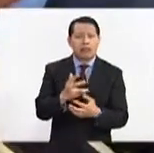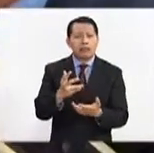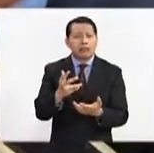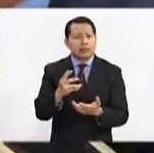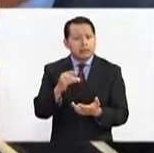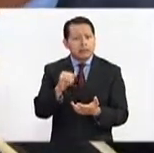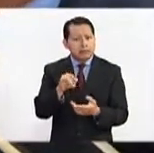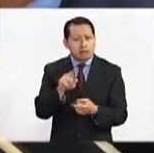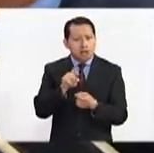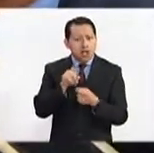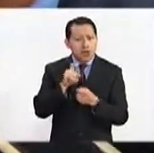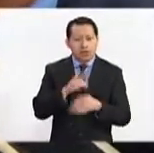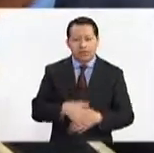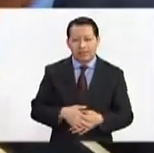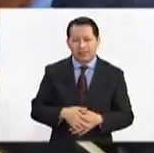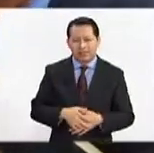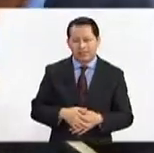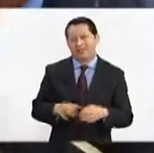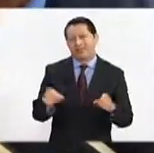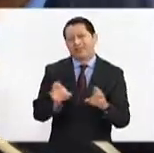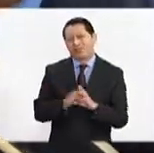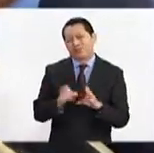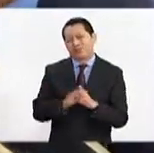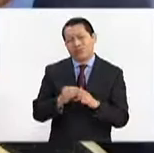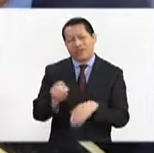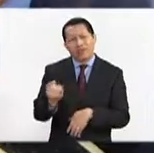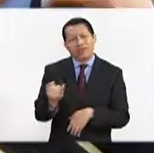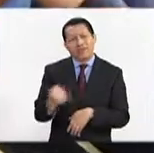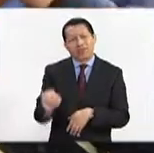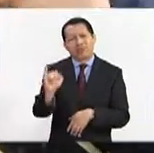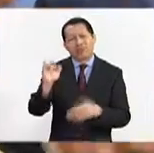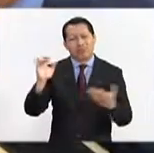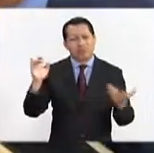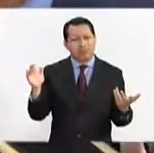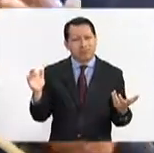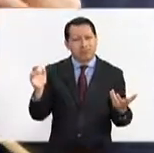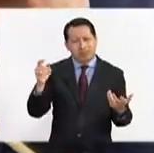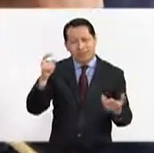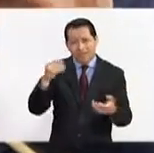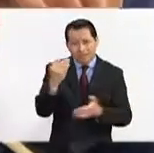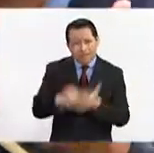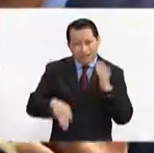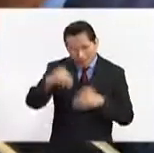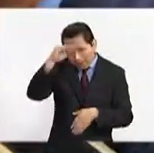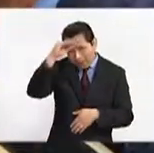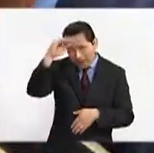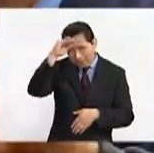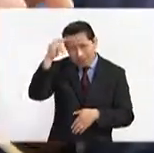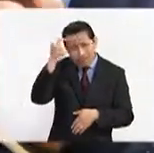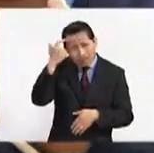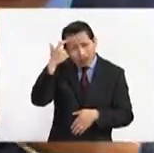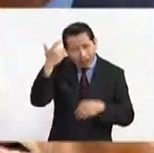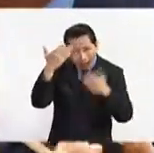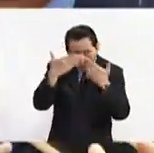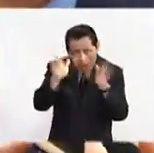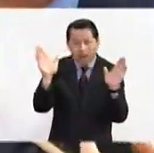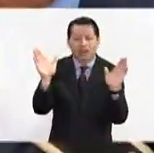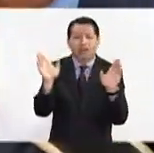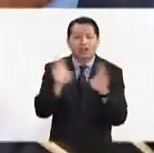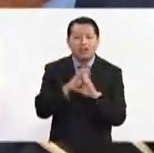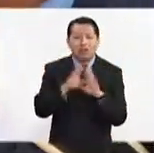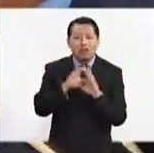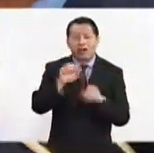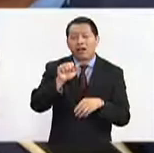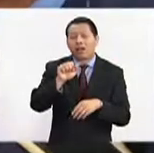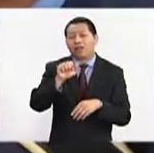mismos. ¿Cómo es posible que sepan cómo está la situación y que no piensen, que no tienen un criterio un poco más amplio, tanto Sky